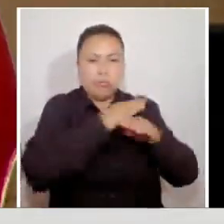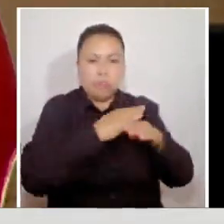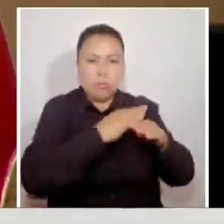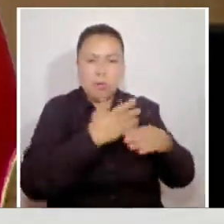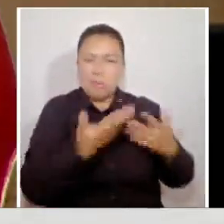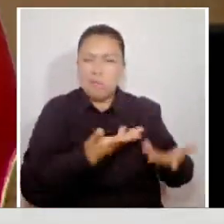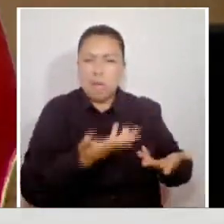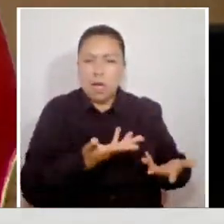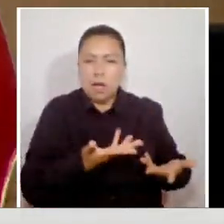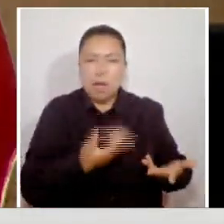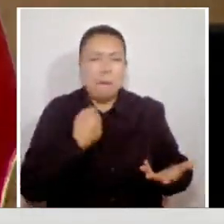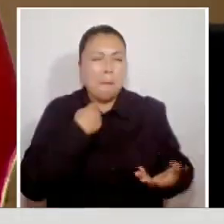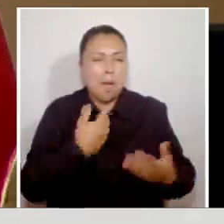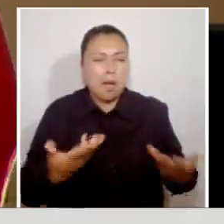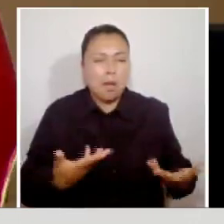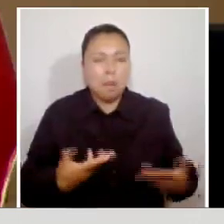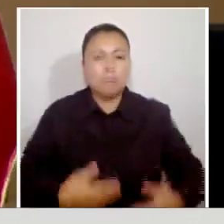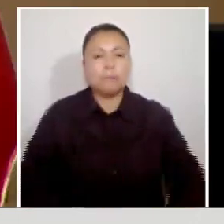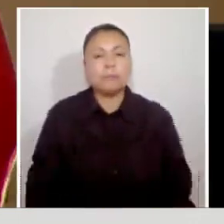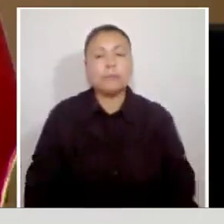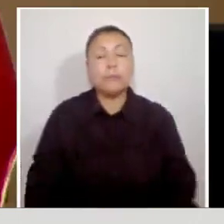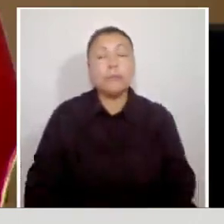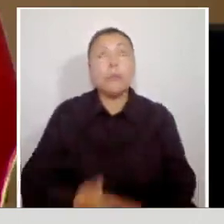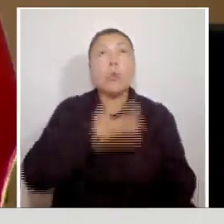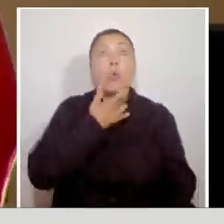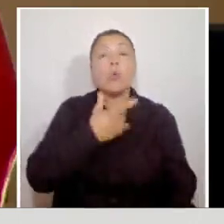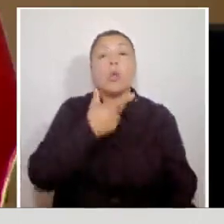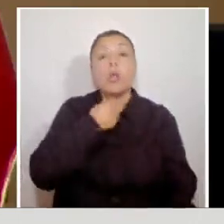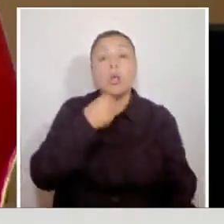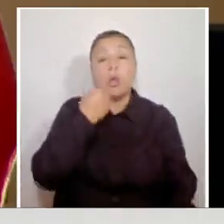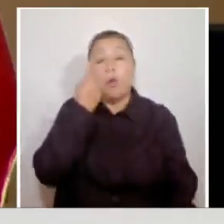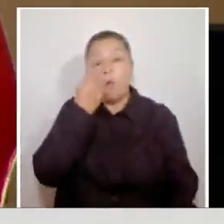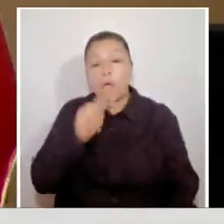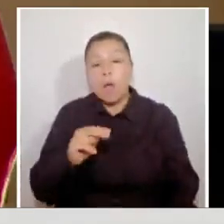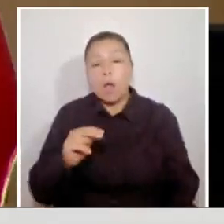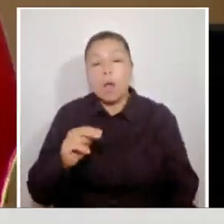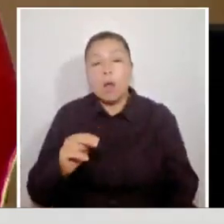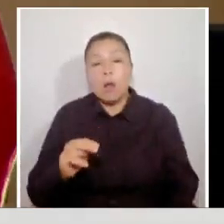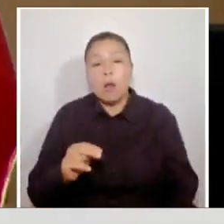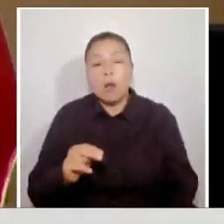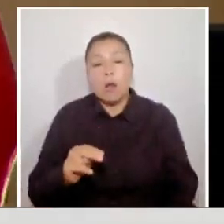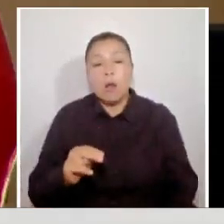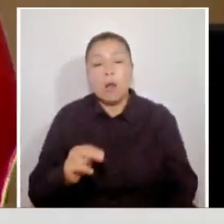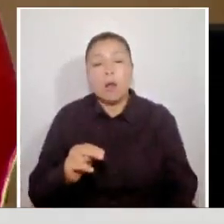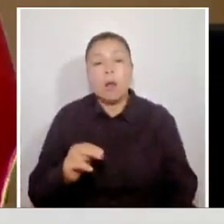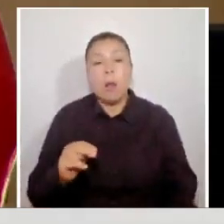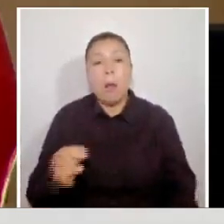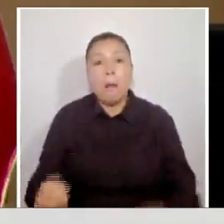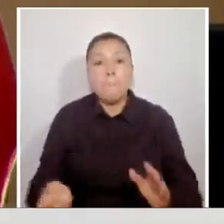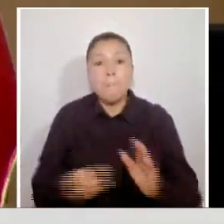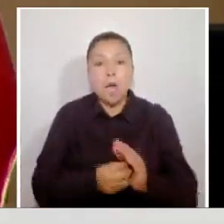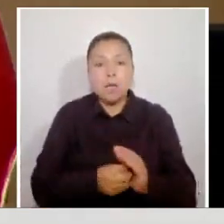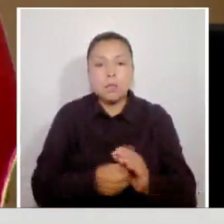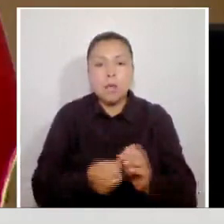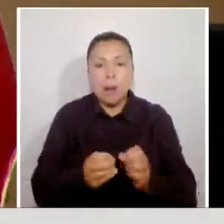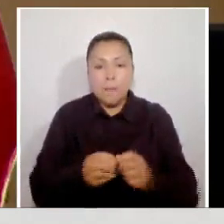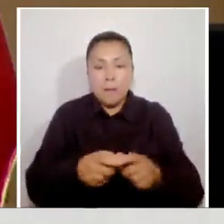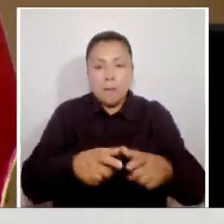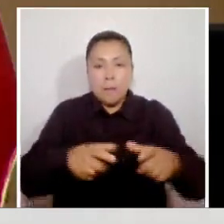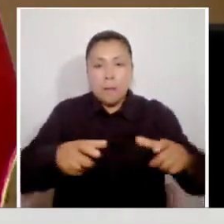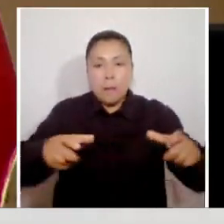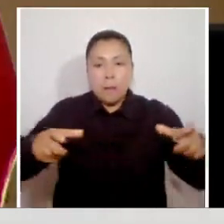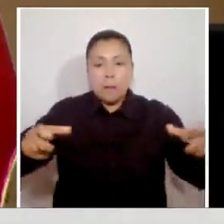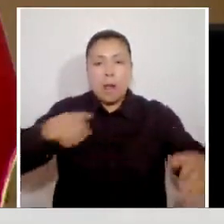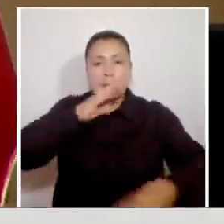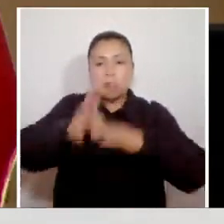y otra porque yo quiero ver florecer las artes marciales en este país es por eso que yo voy a votar a